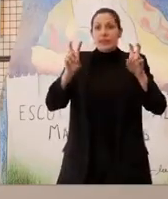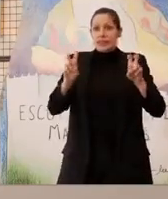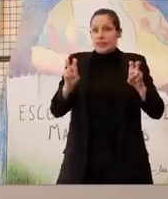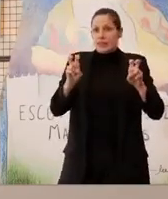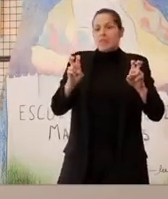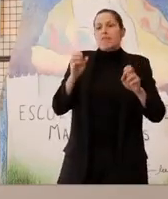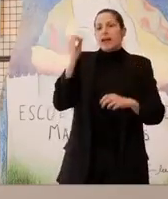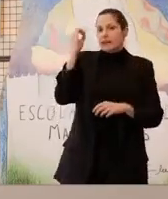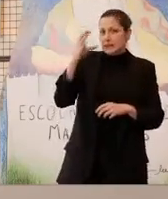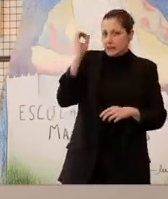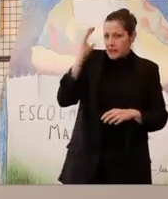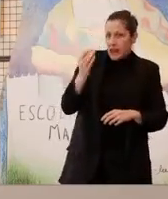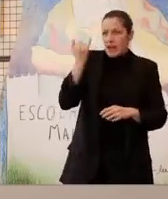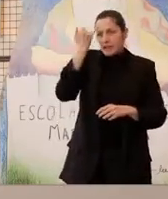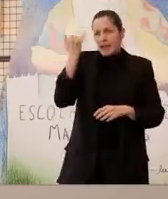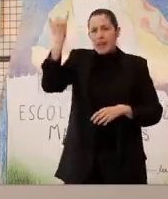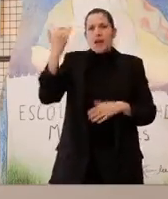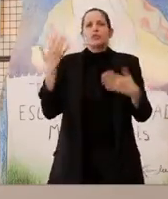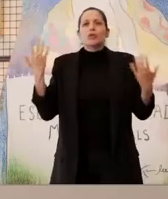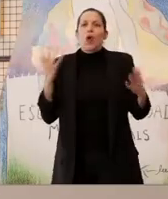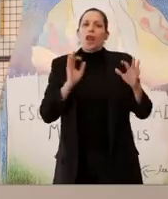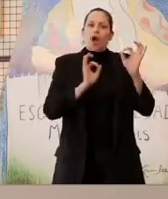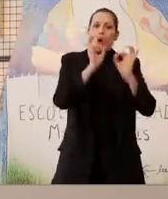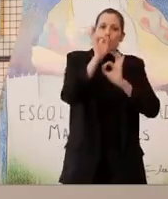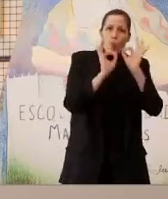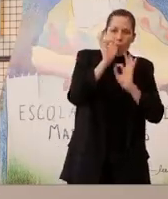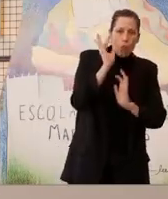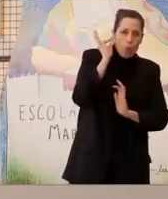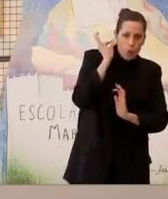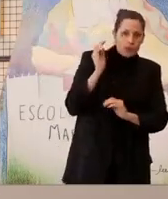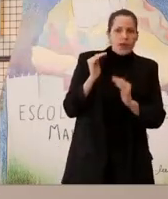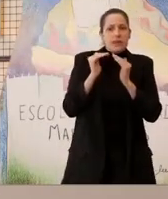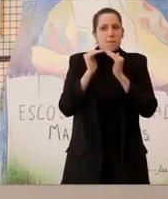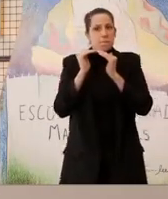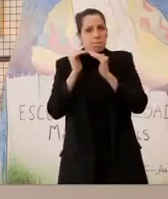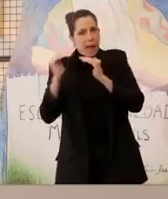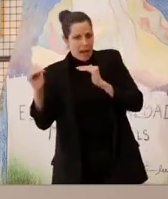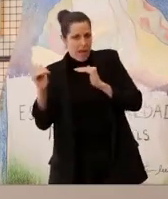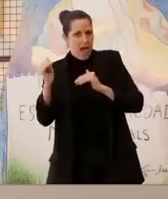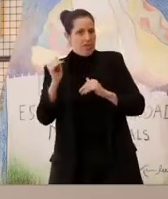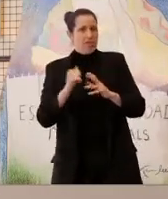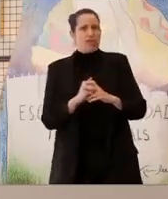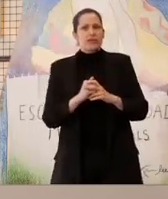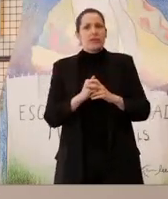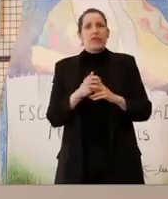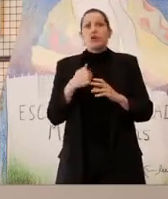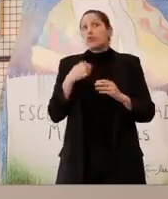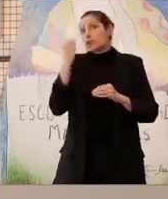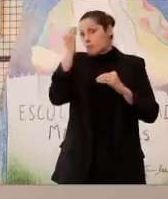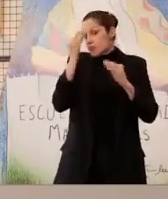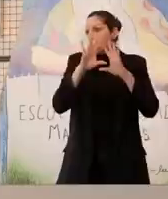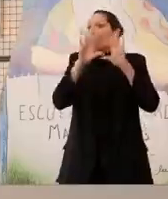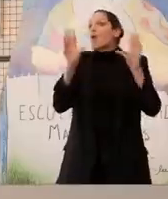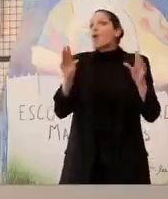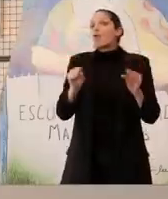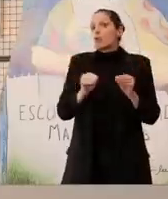cuotas ha sido la idea de la paridad en última instancia y se ha llegado a una conclusión lo yo lo voy a decir con otras palabras la